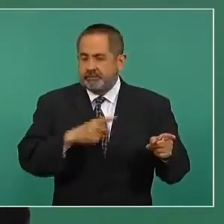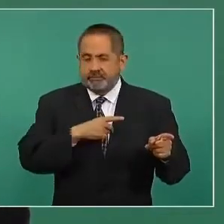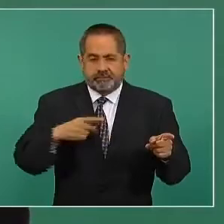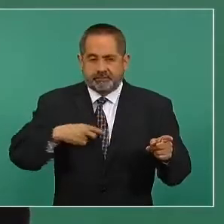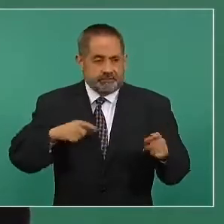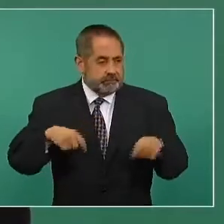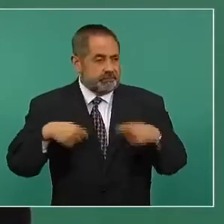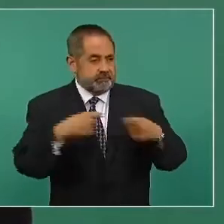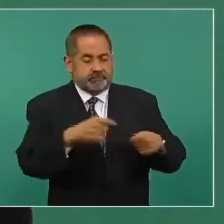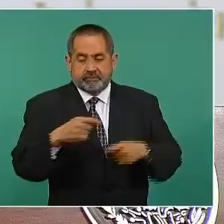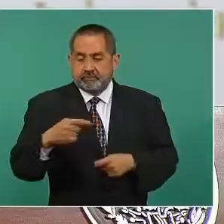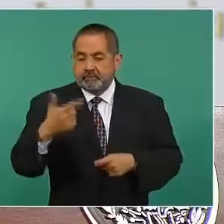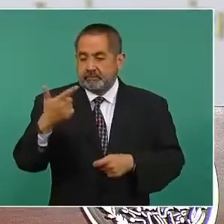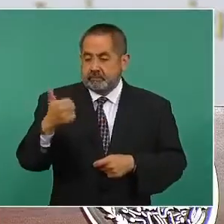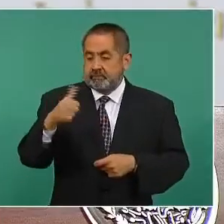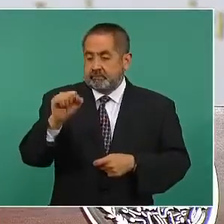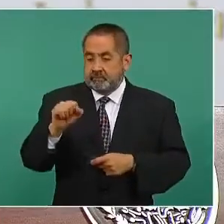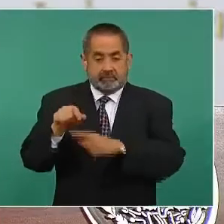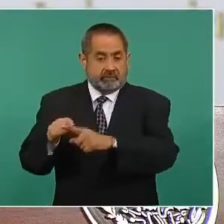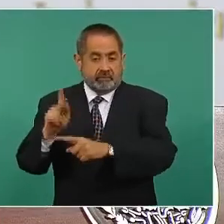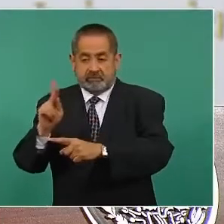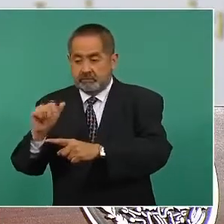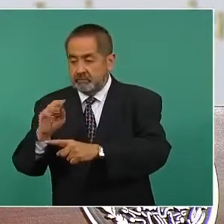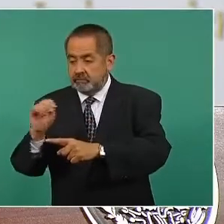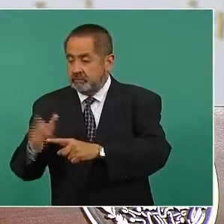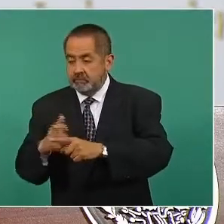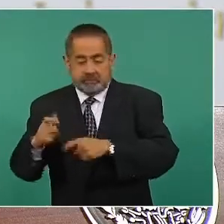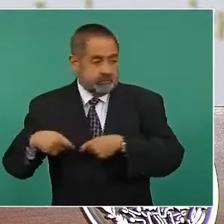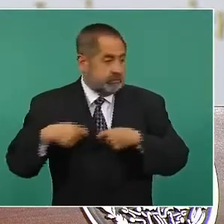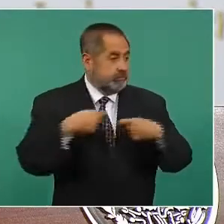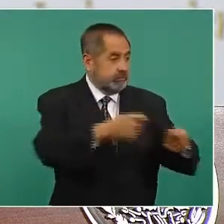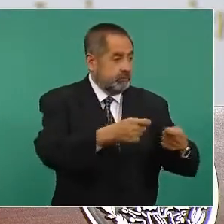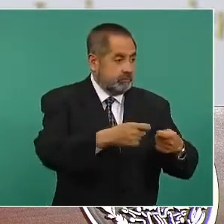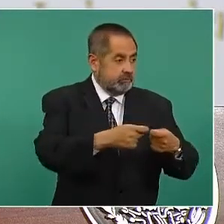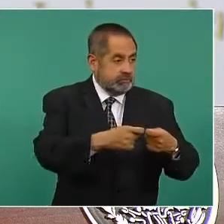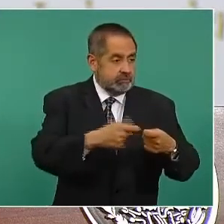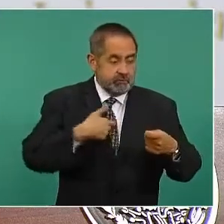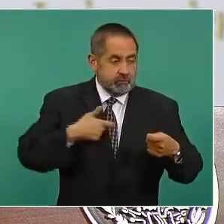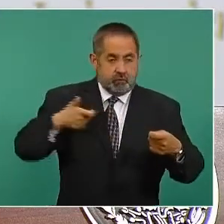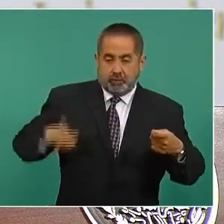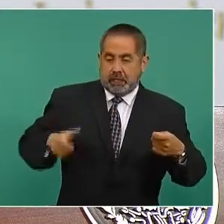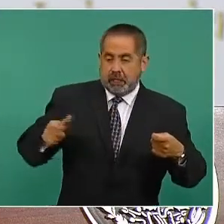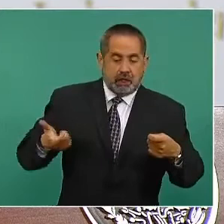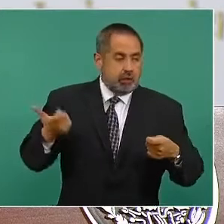que vender gas de Pemex subsidiado, que ellos